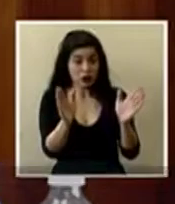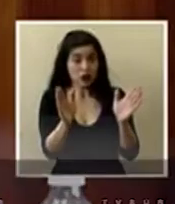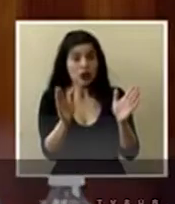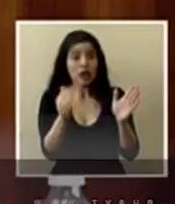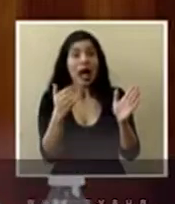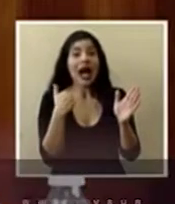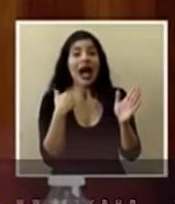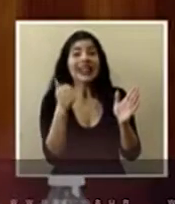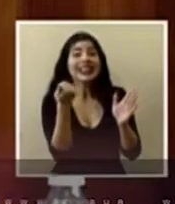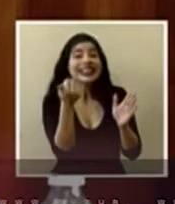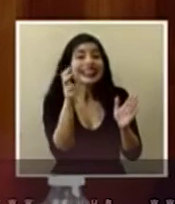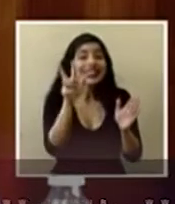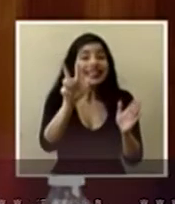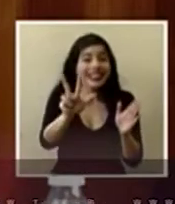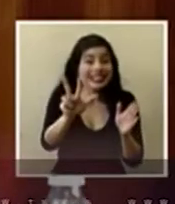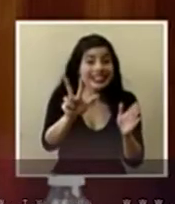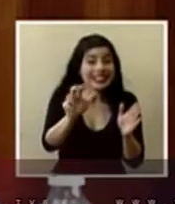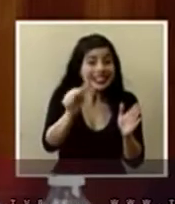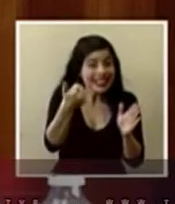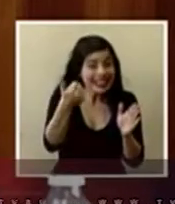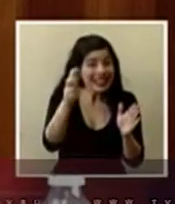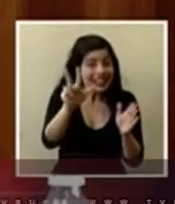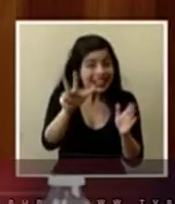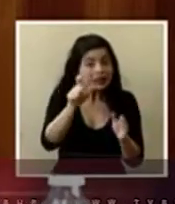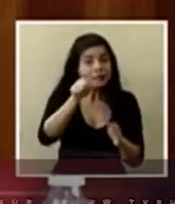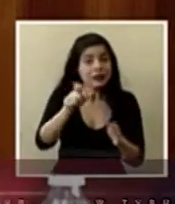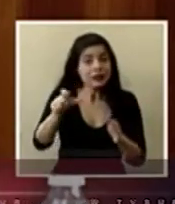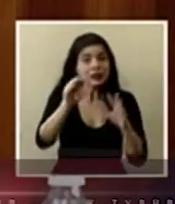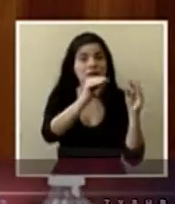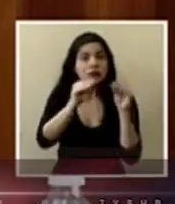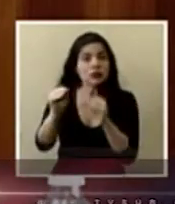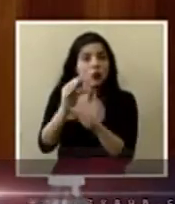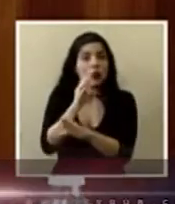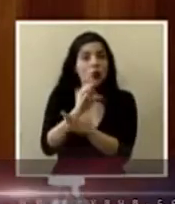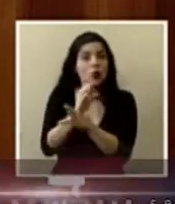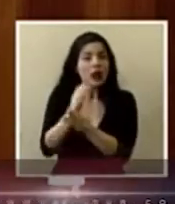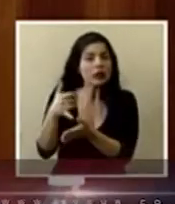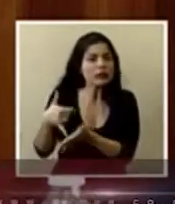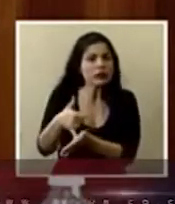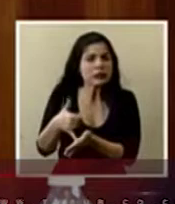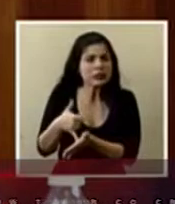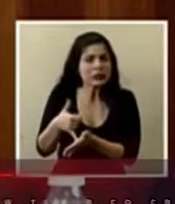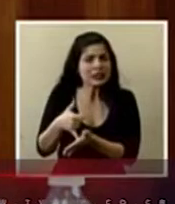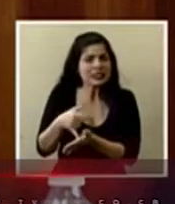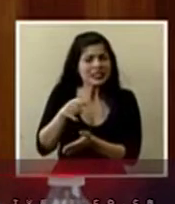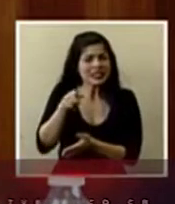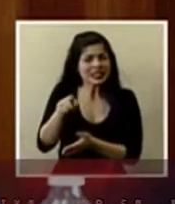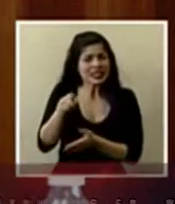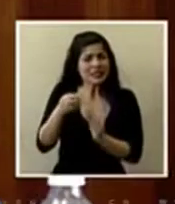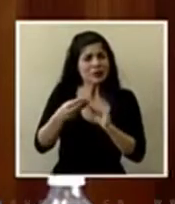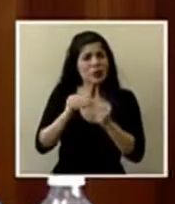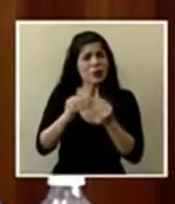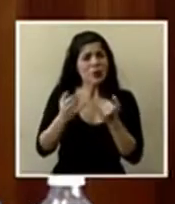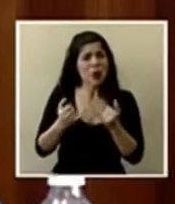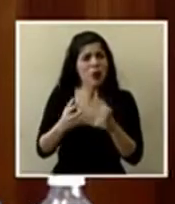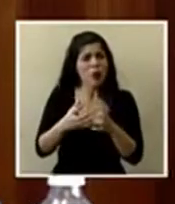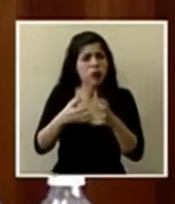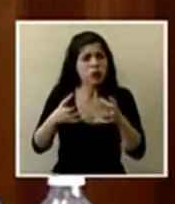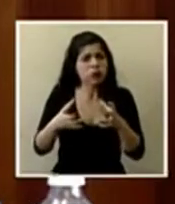tenemos 13 personas que están en cuidados intensivos. Esta cifra ha ido aumentando.